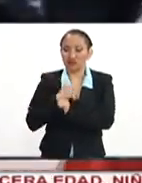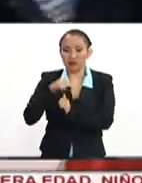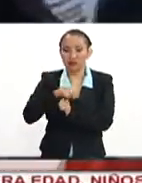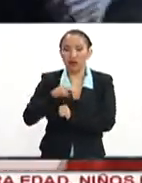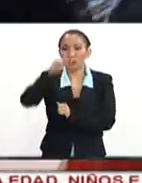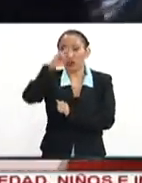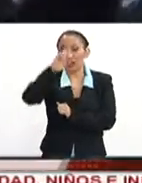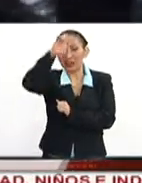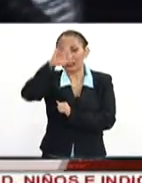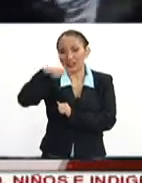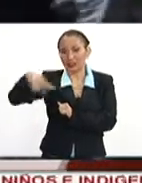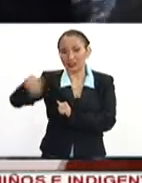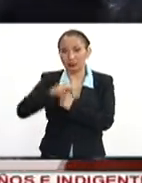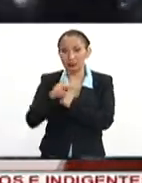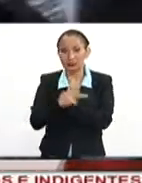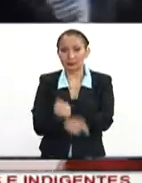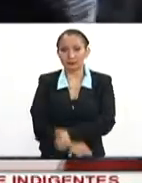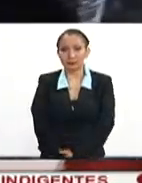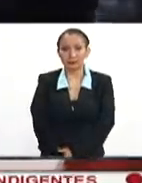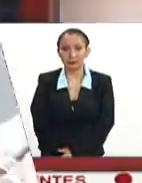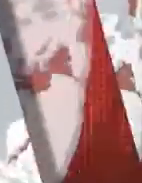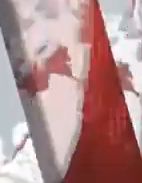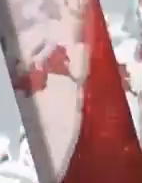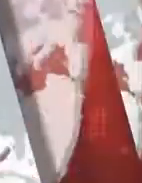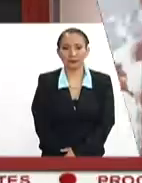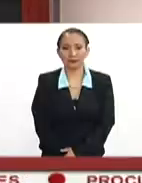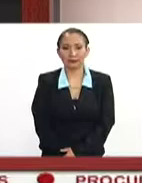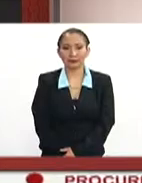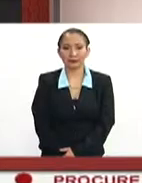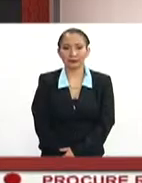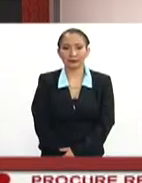al noroeste del país.